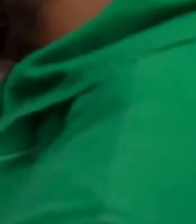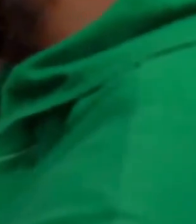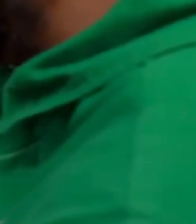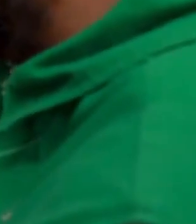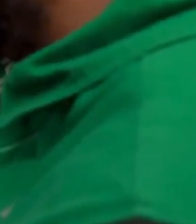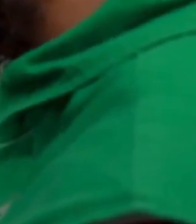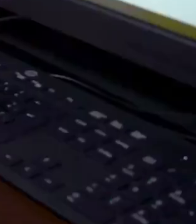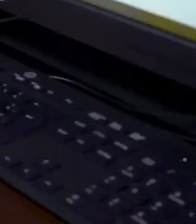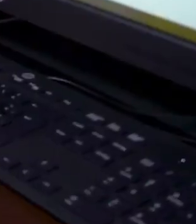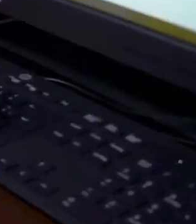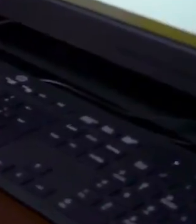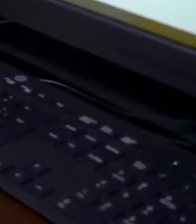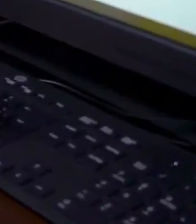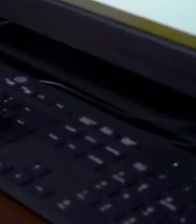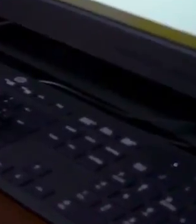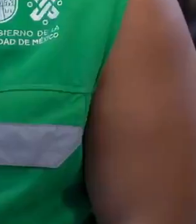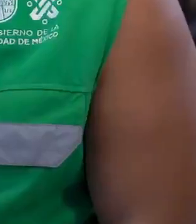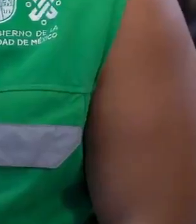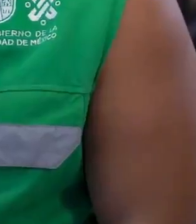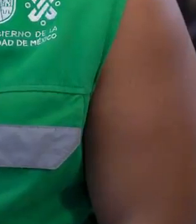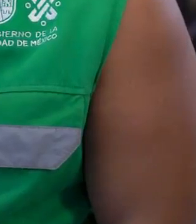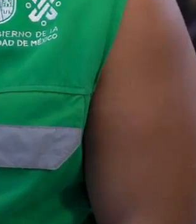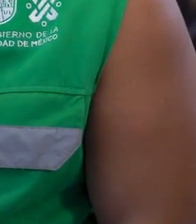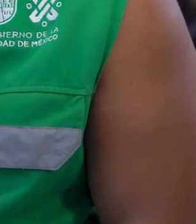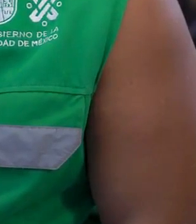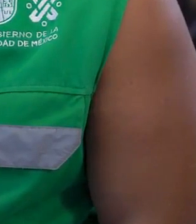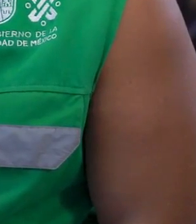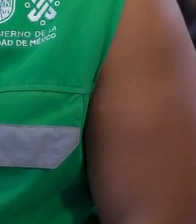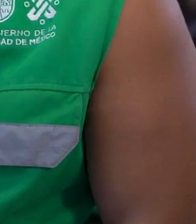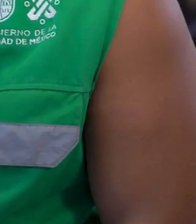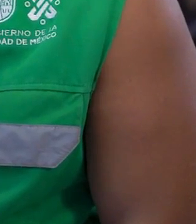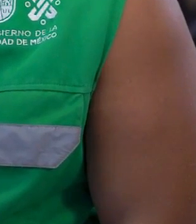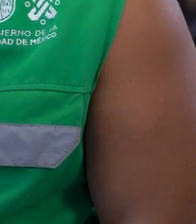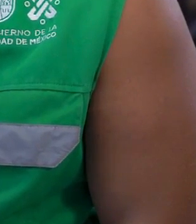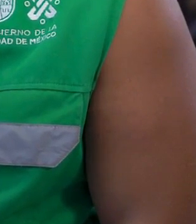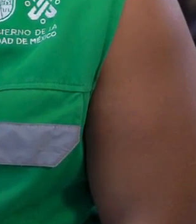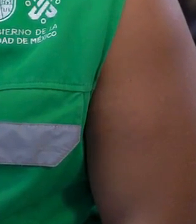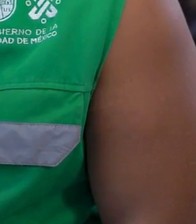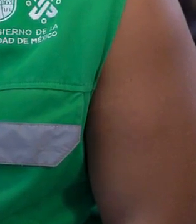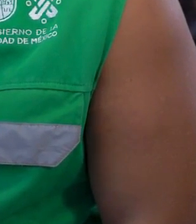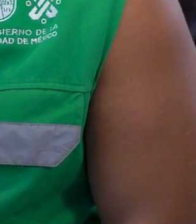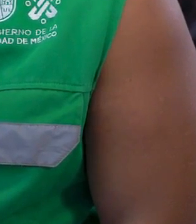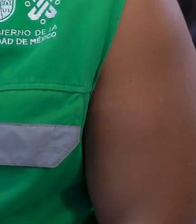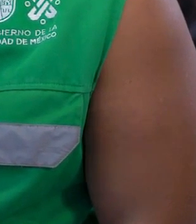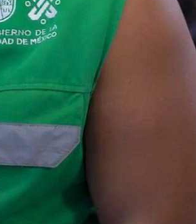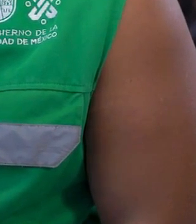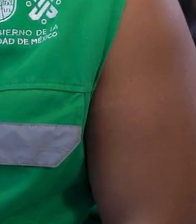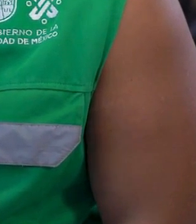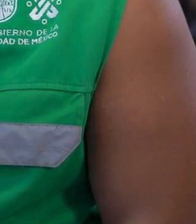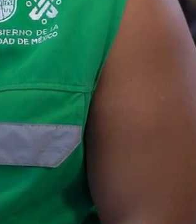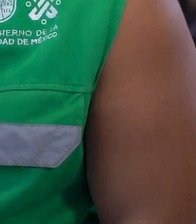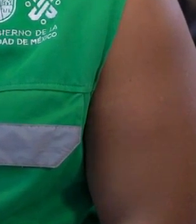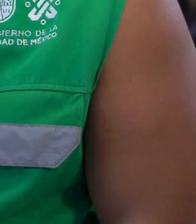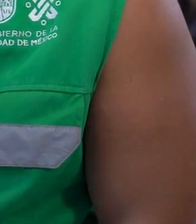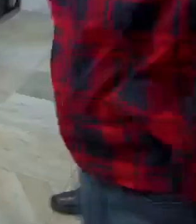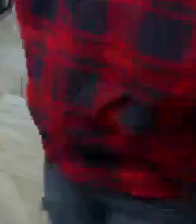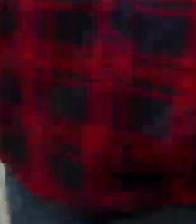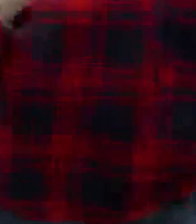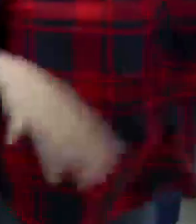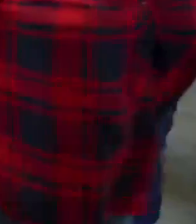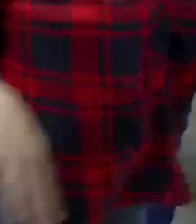Aquí ha llegado con la alegría y el entusiasmo de terminar sus estudios y se le ha apoyado en la parte de matemáticas.